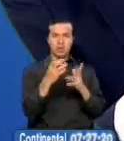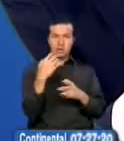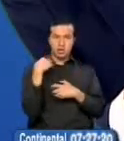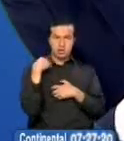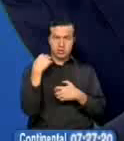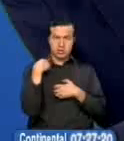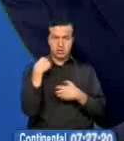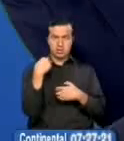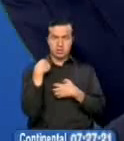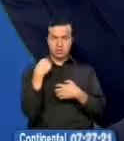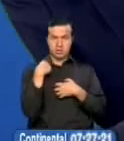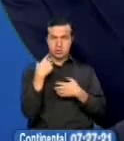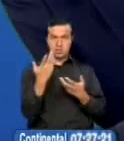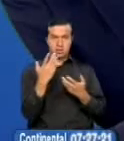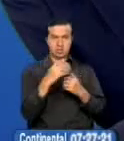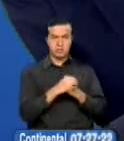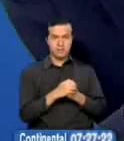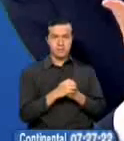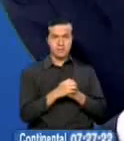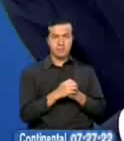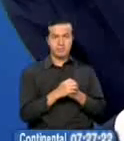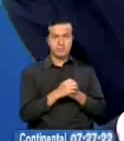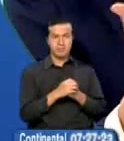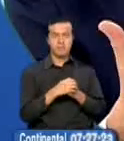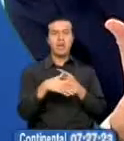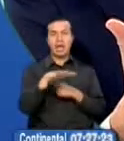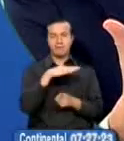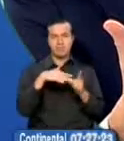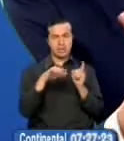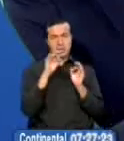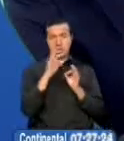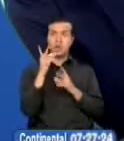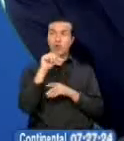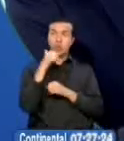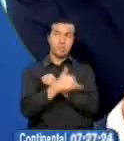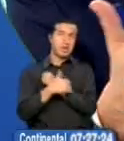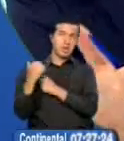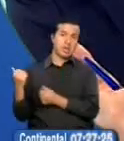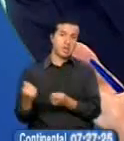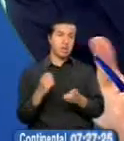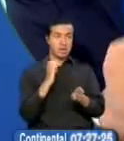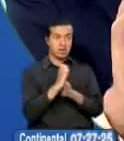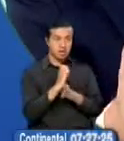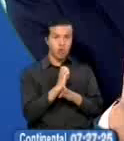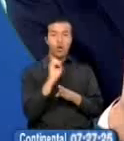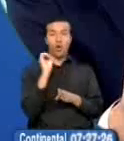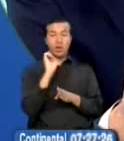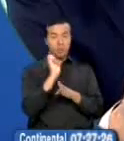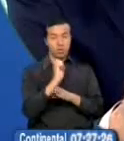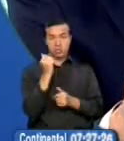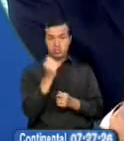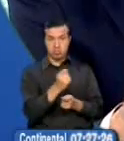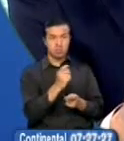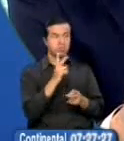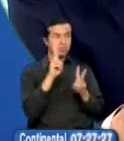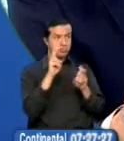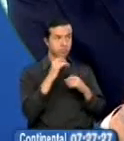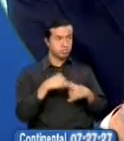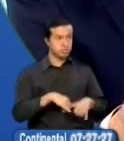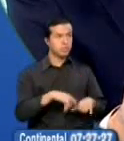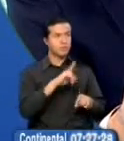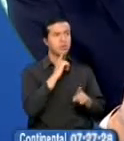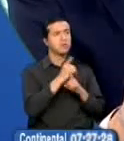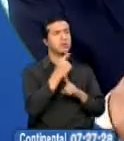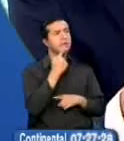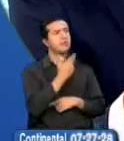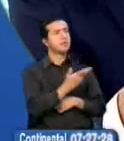garantizar un cierto ambiente para la atracción de inversión nacional y extranjera. También vamos a tratar este tema, pero también me